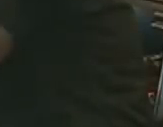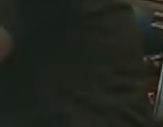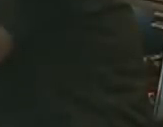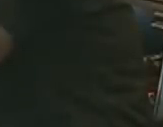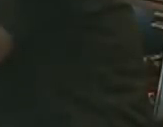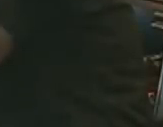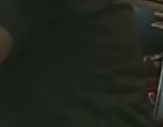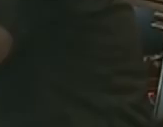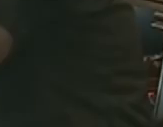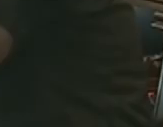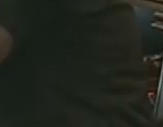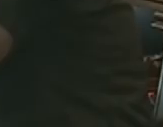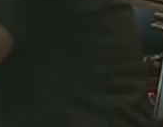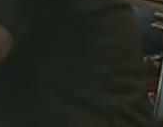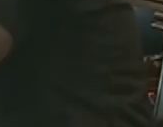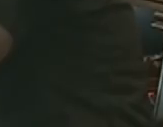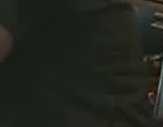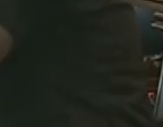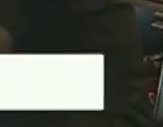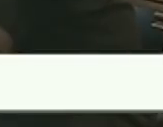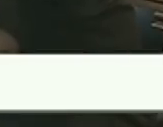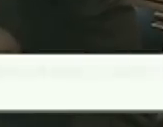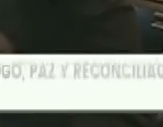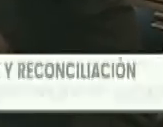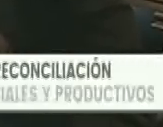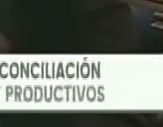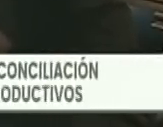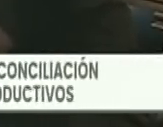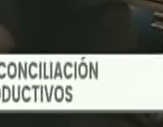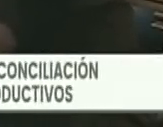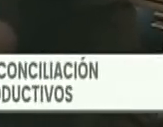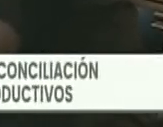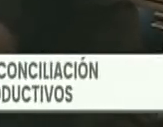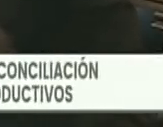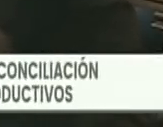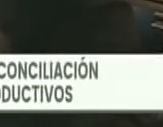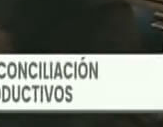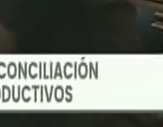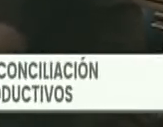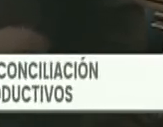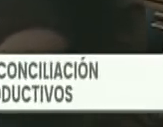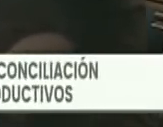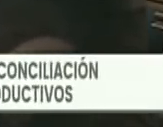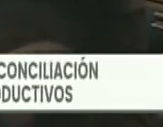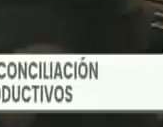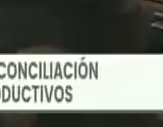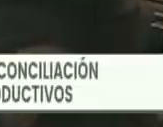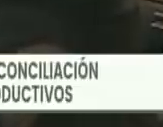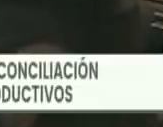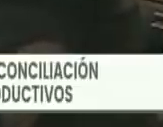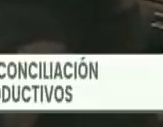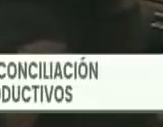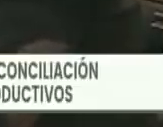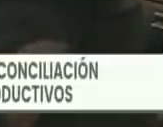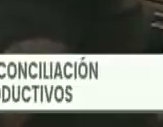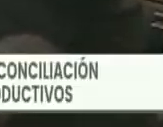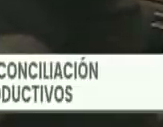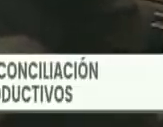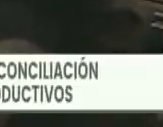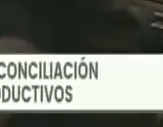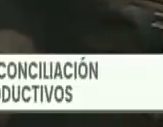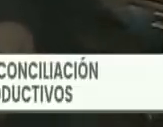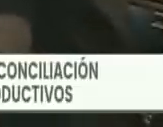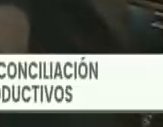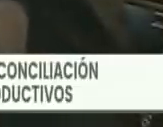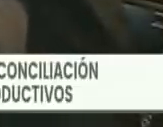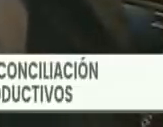ante tal iniciativa para la propuesta de ideas y posibles soluciones ante la problemática y situaciones que se presentan